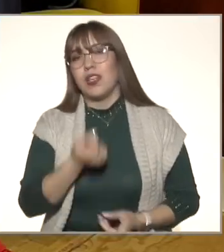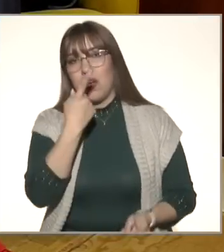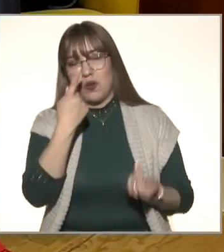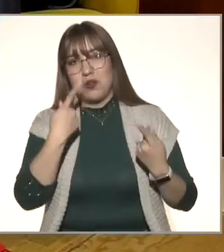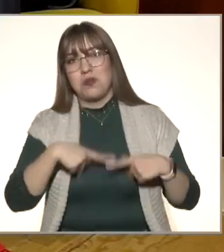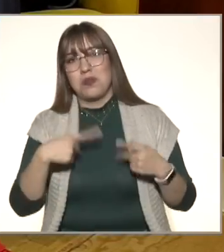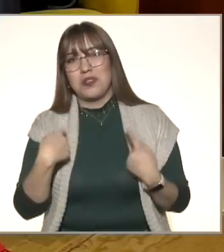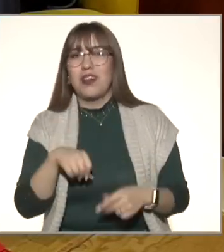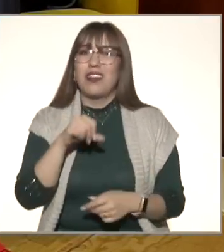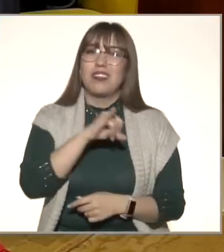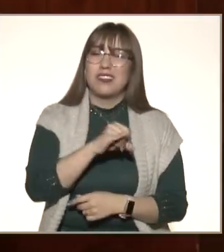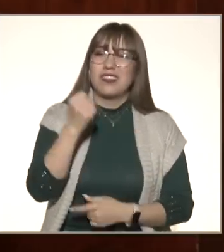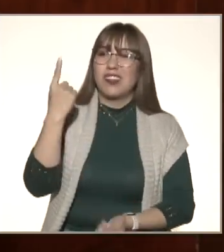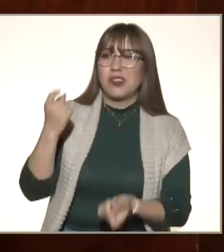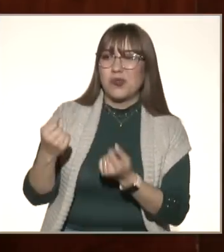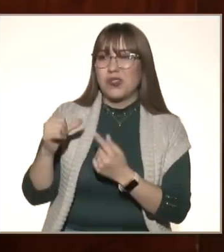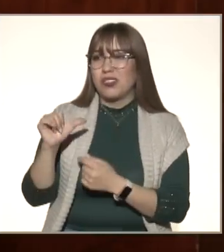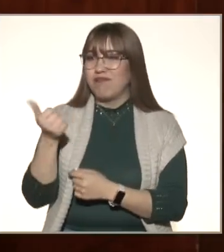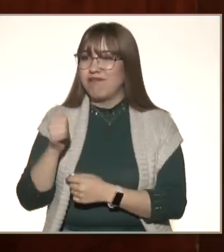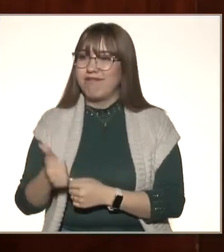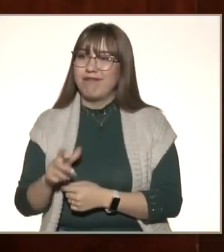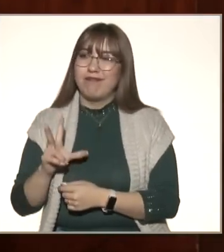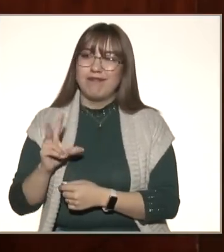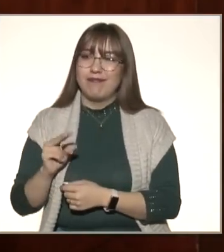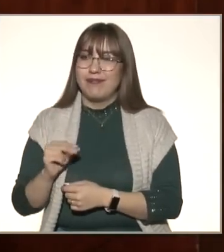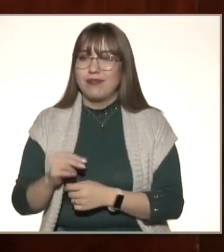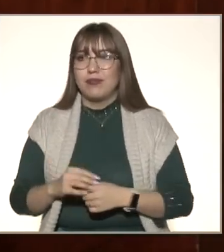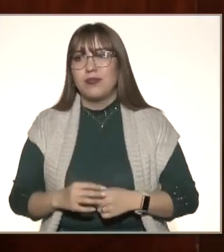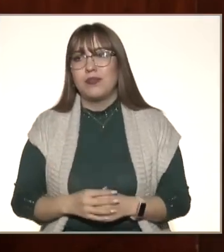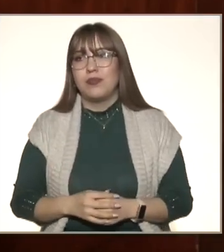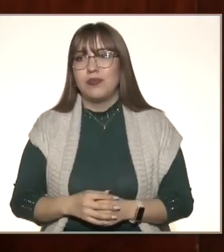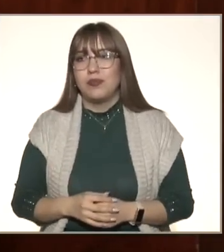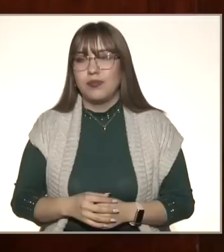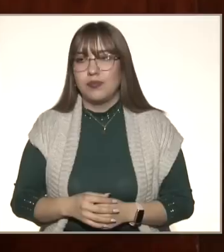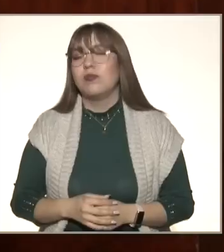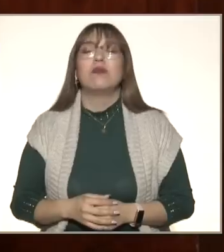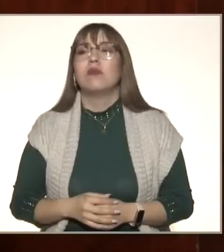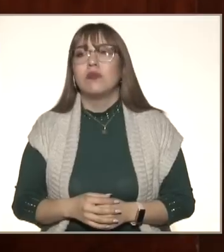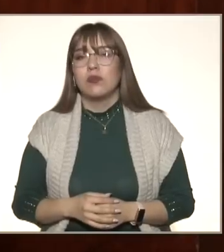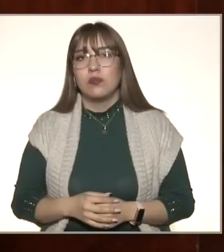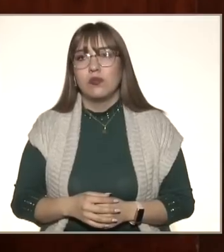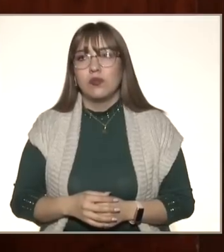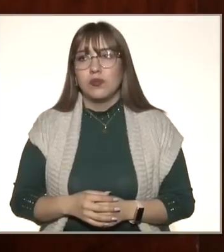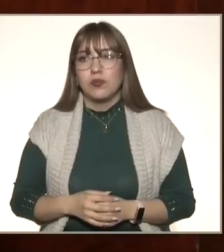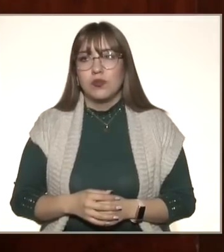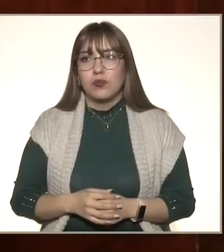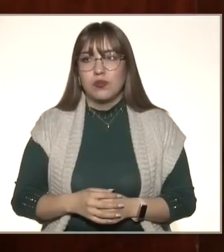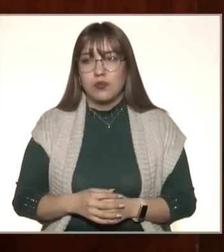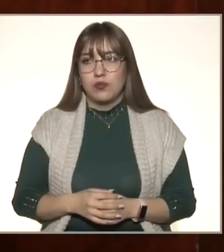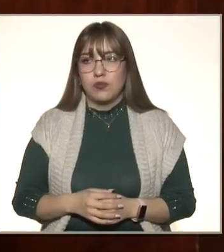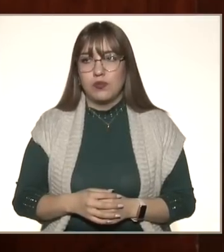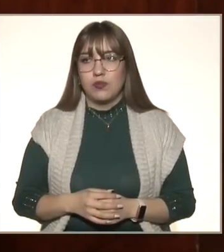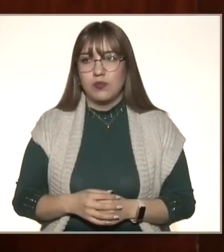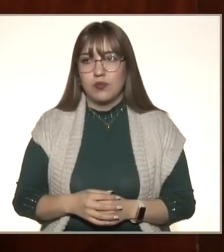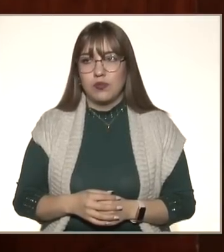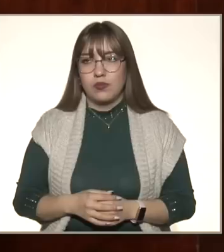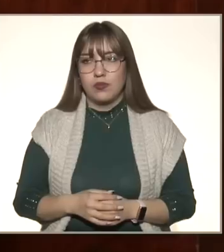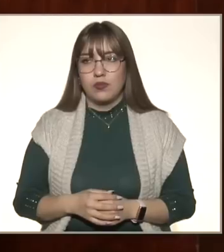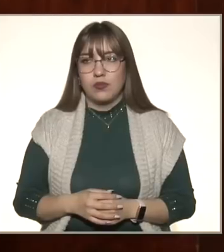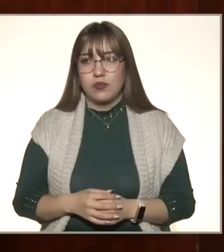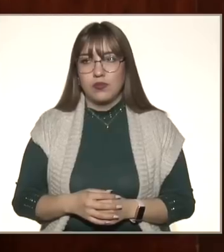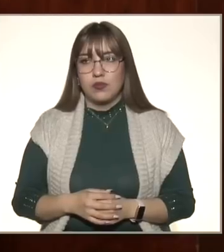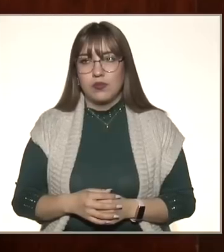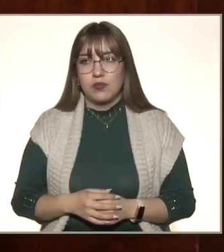mejor, otros por diversos conflictos pues prefieren ya no hacerlo. Y de hecho alguien nos dio una